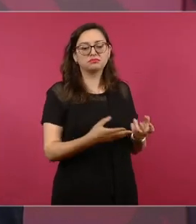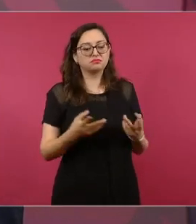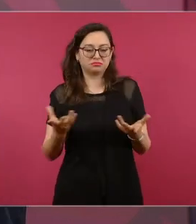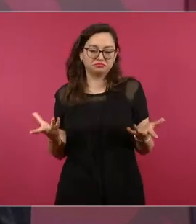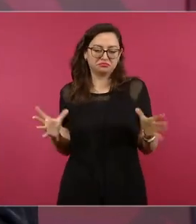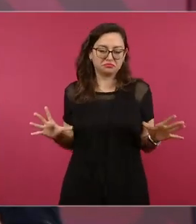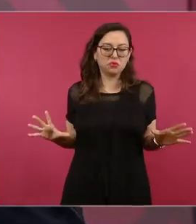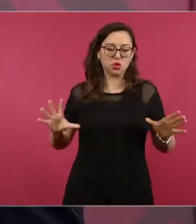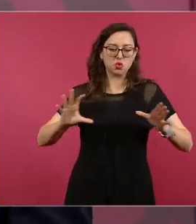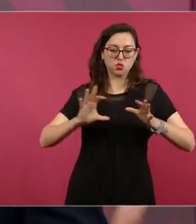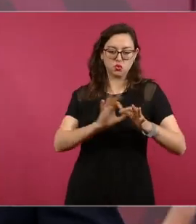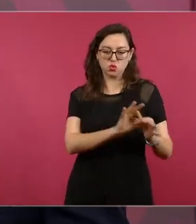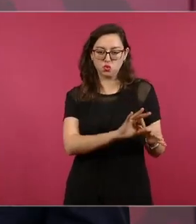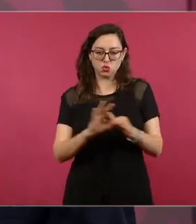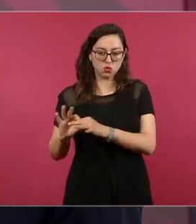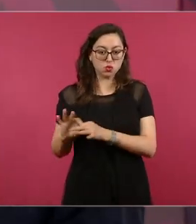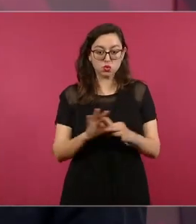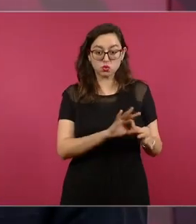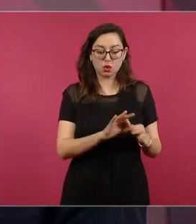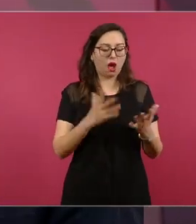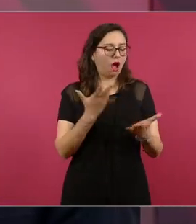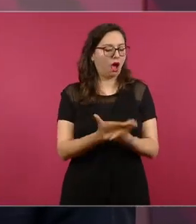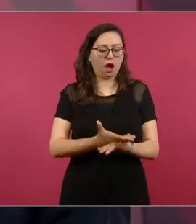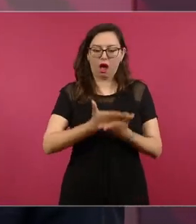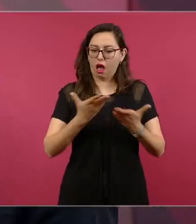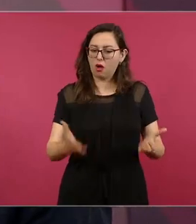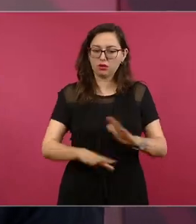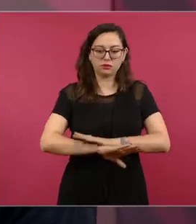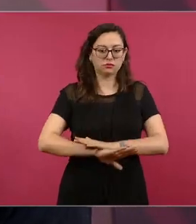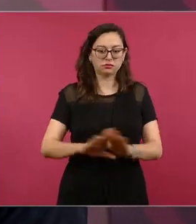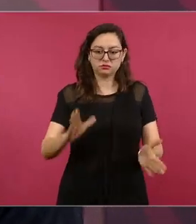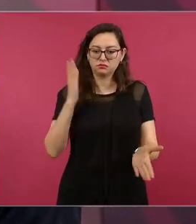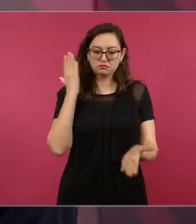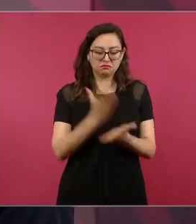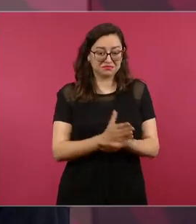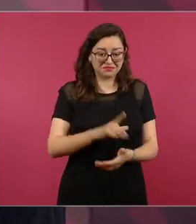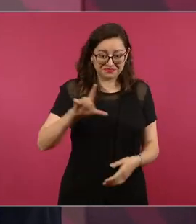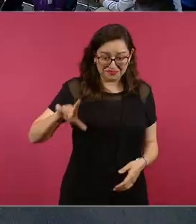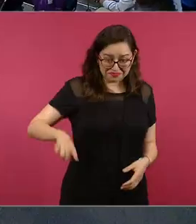y eso es lo que ya no se se permite